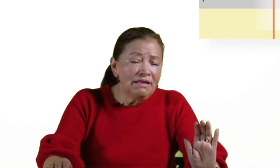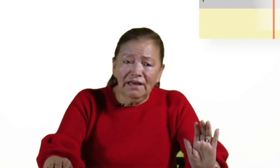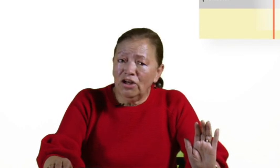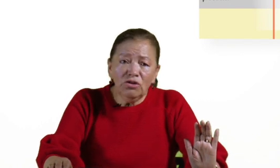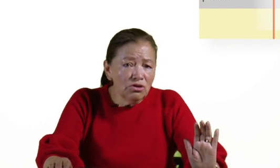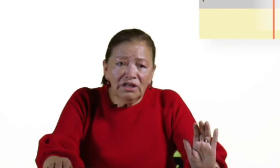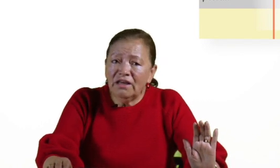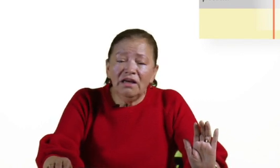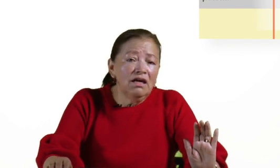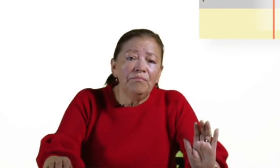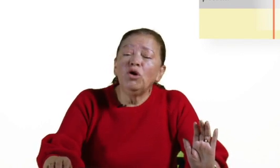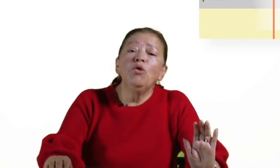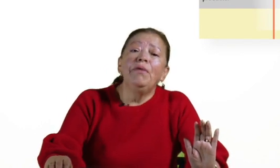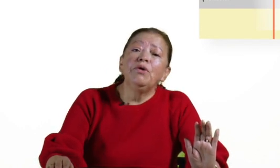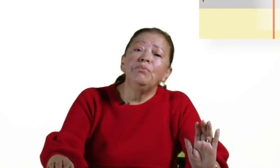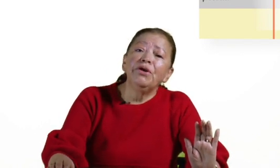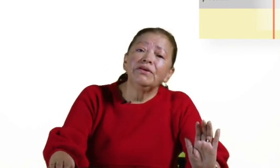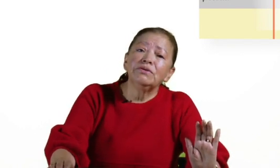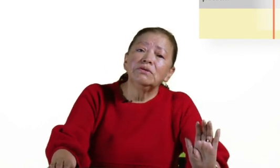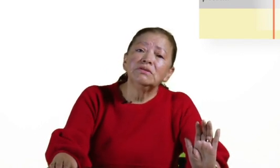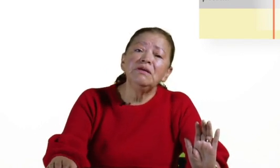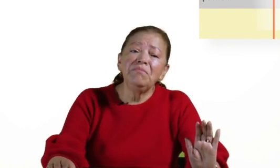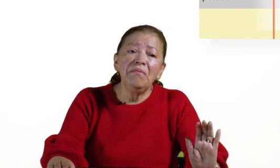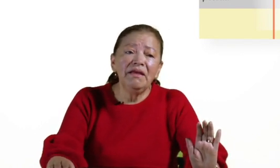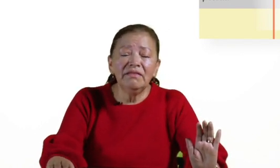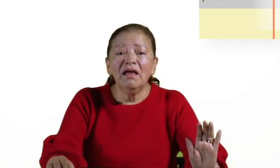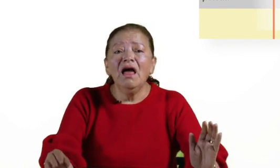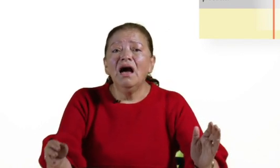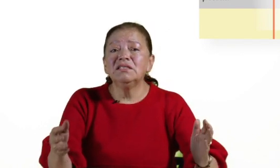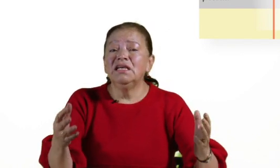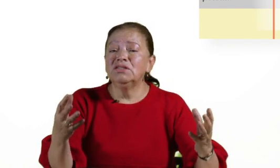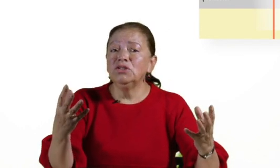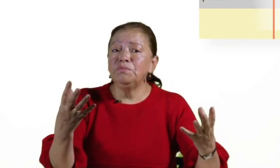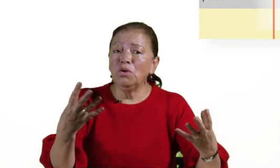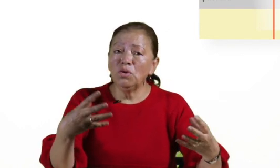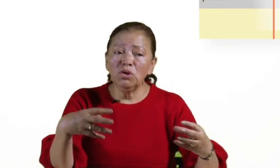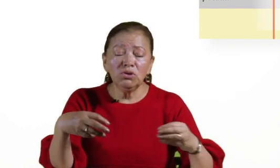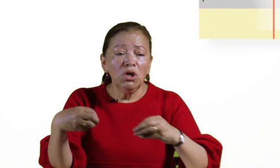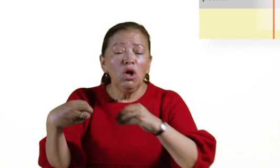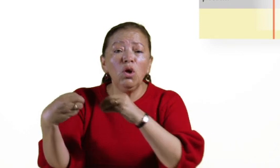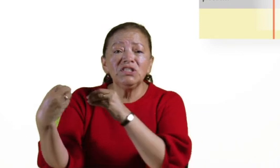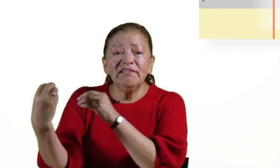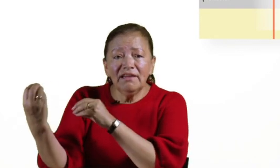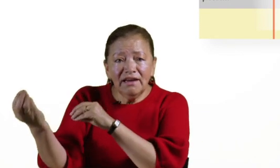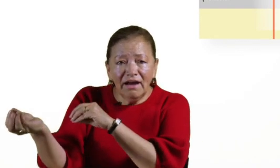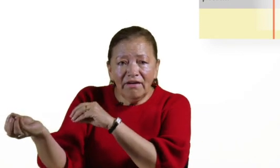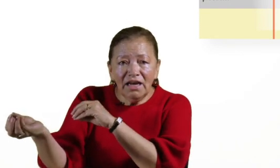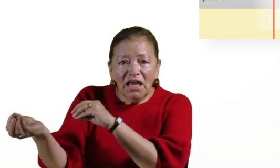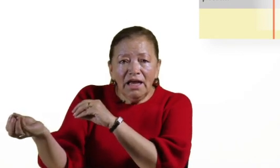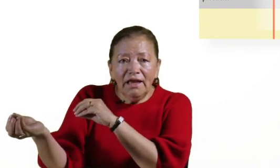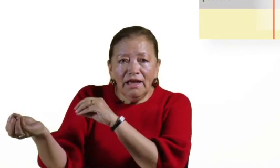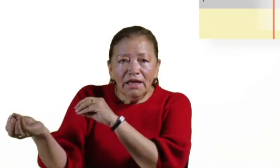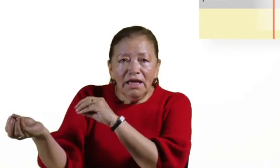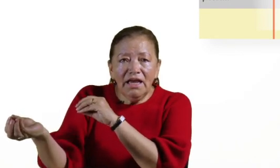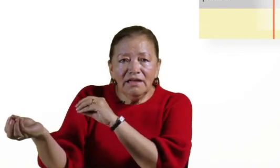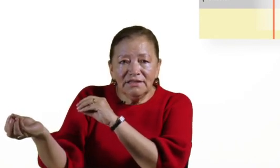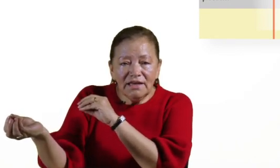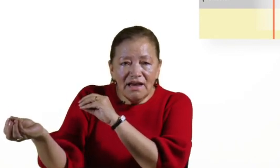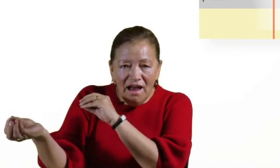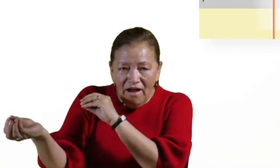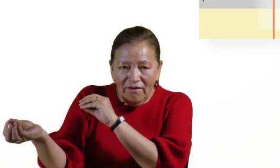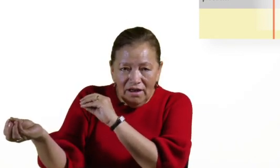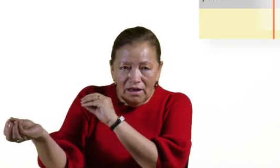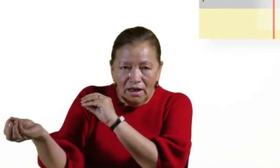los empresarios no se preocuparon por eso, simplemente hacían sus productos, los entregaban. ¿Quién